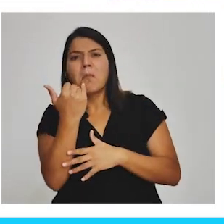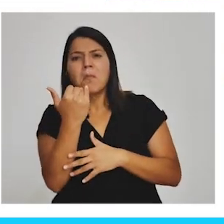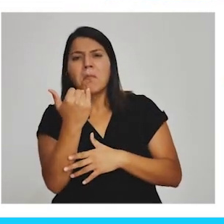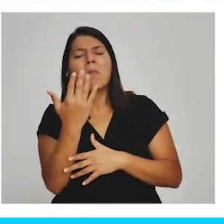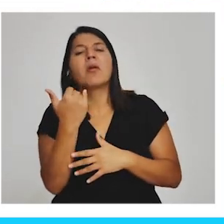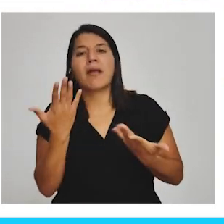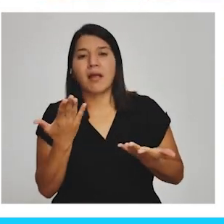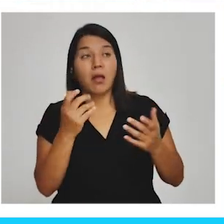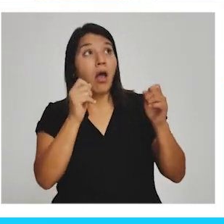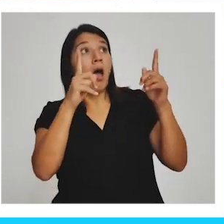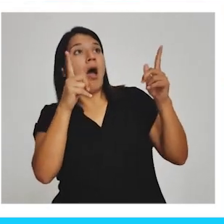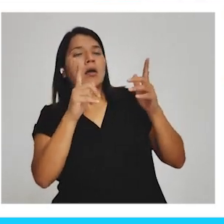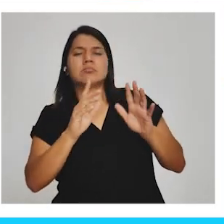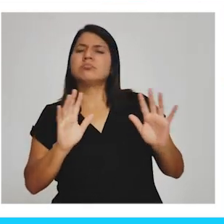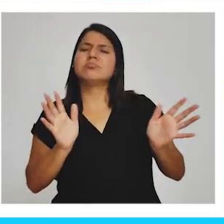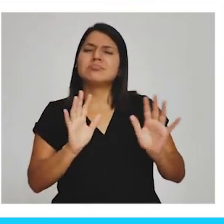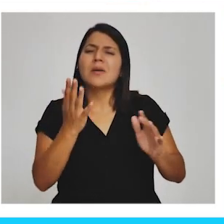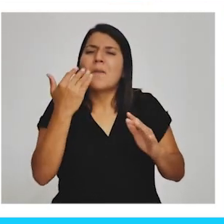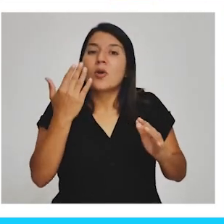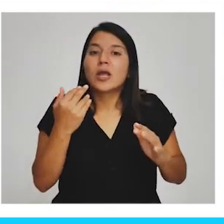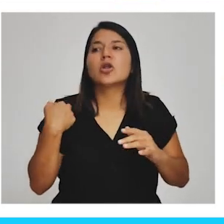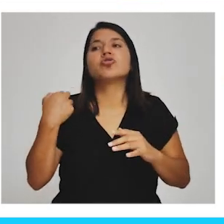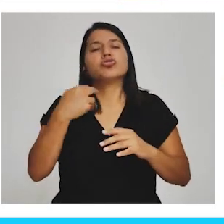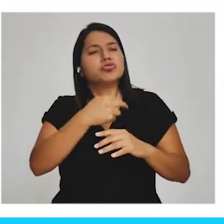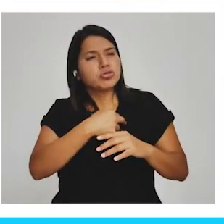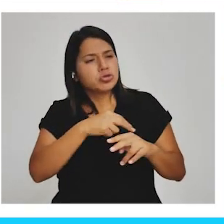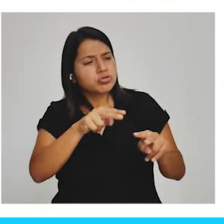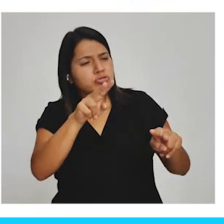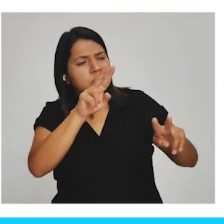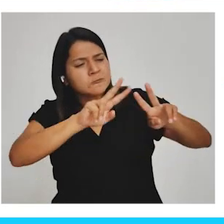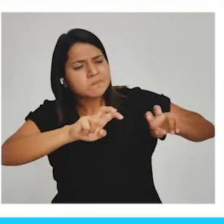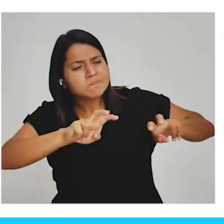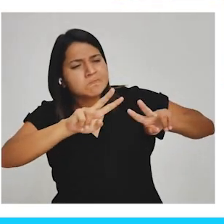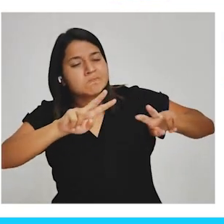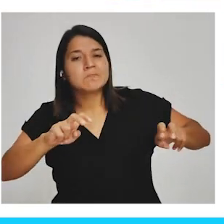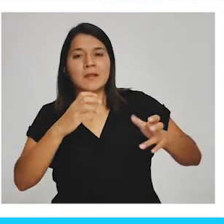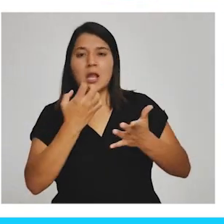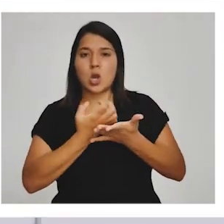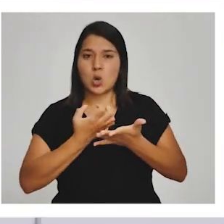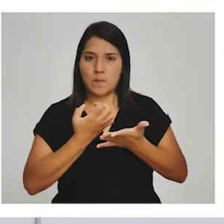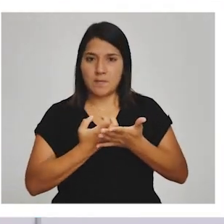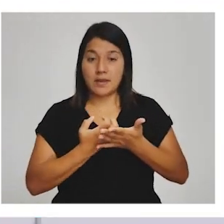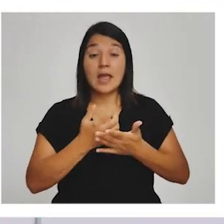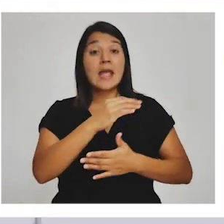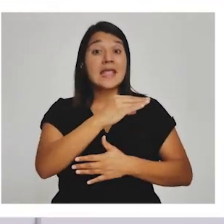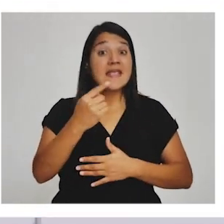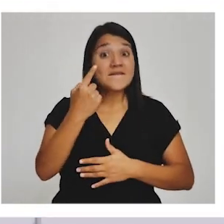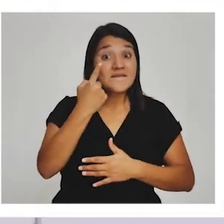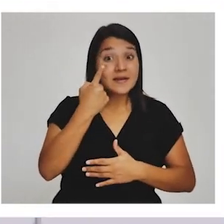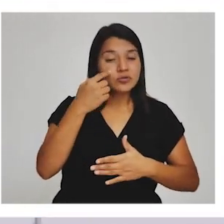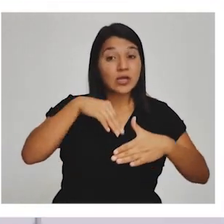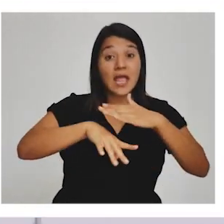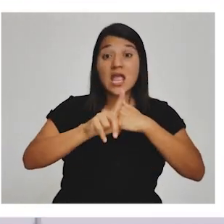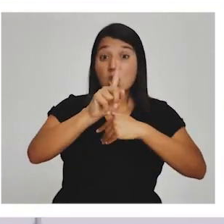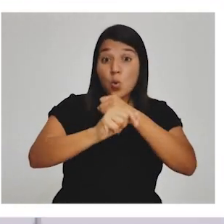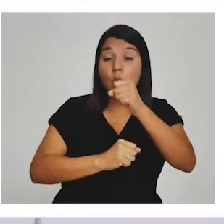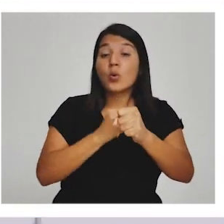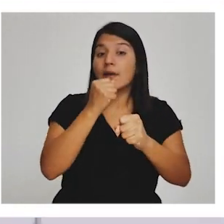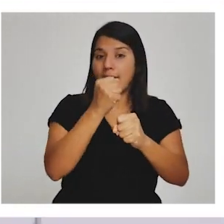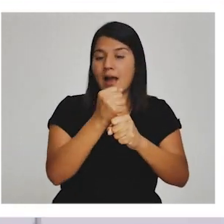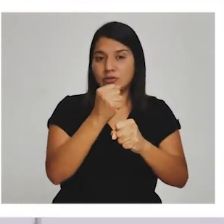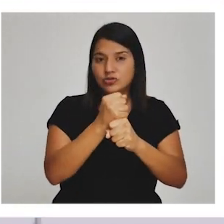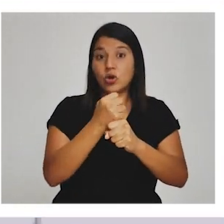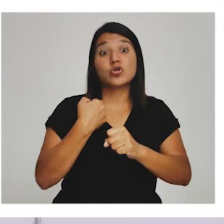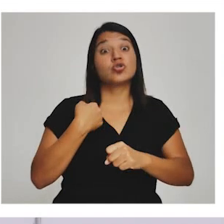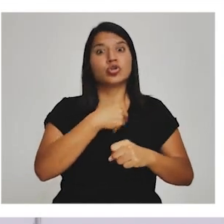el rumbo a la marcha de la economía. Y hemos podido ver que en un año prácticamente duplicamos